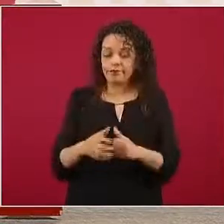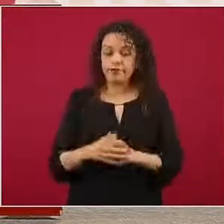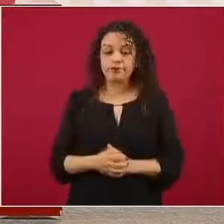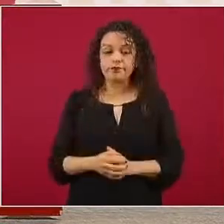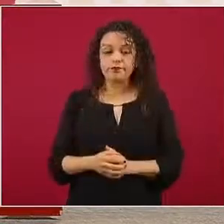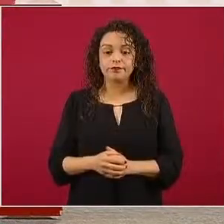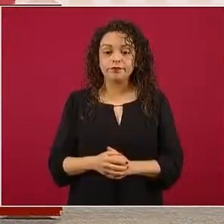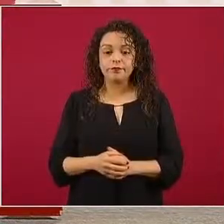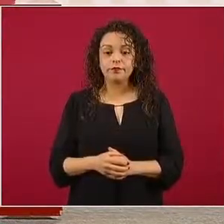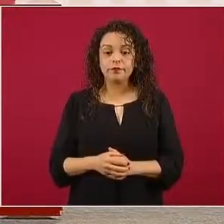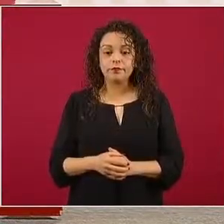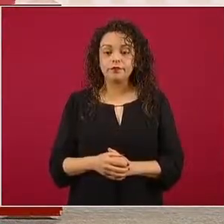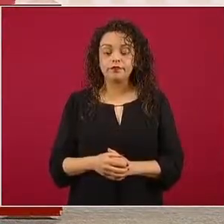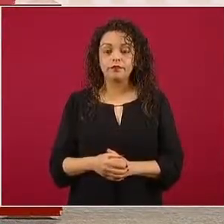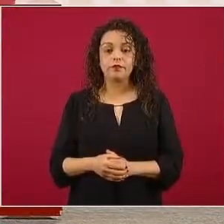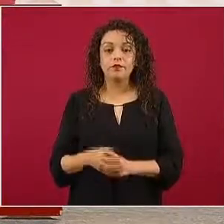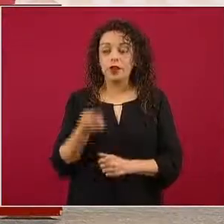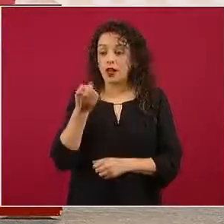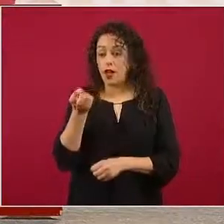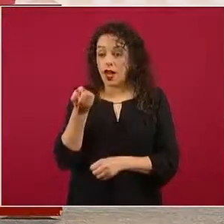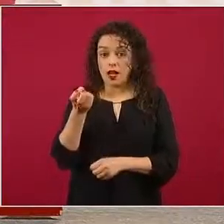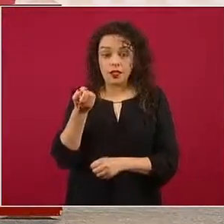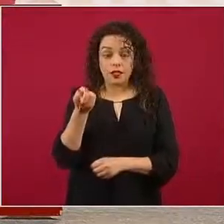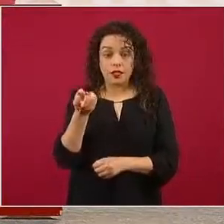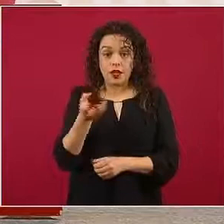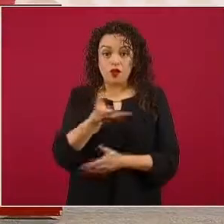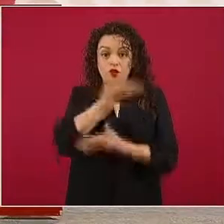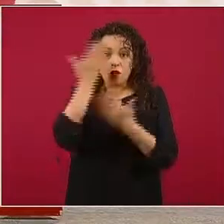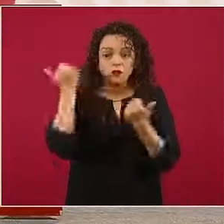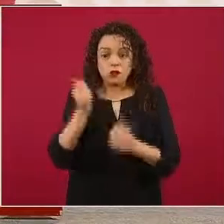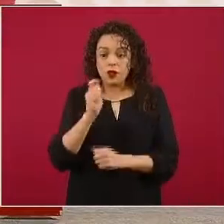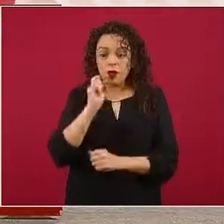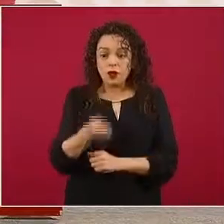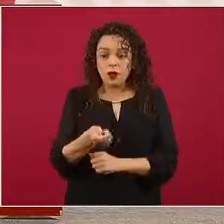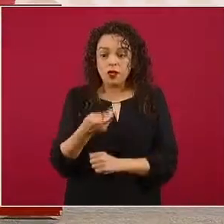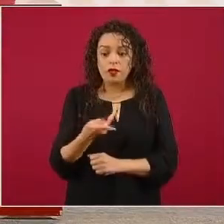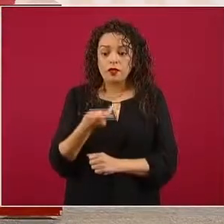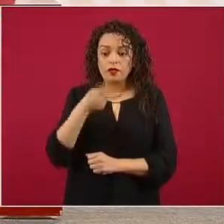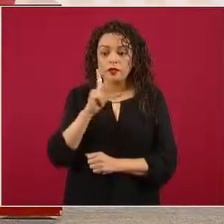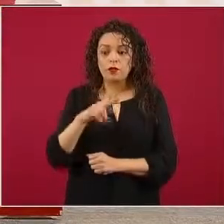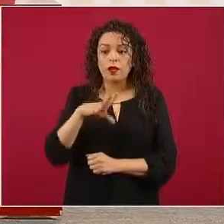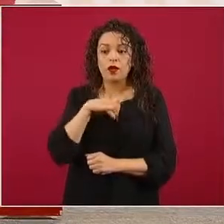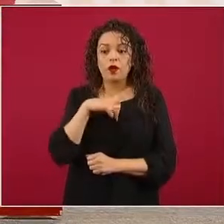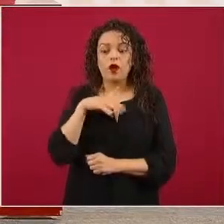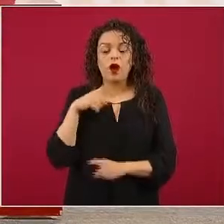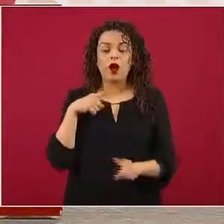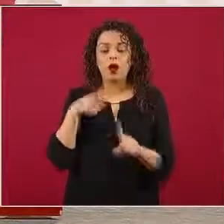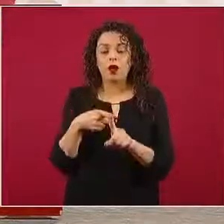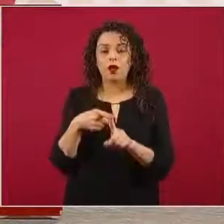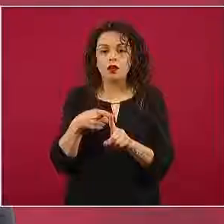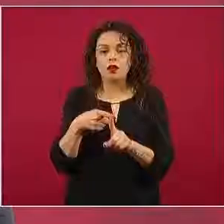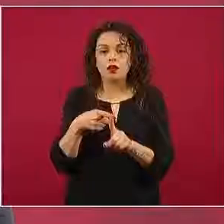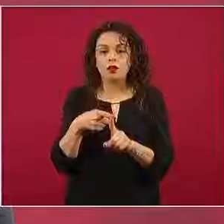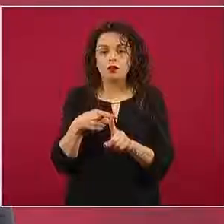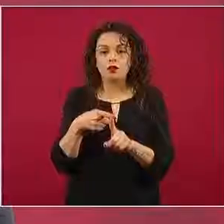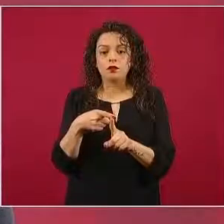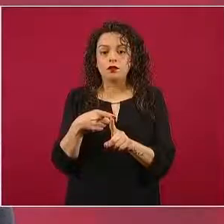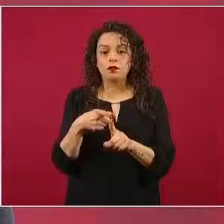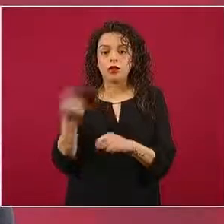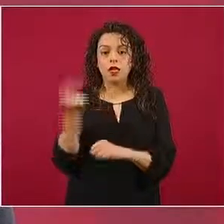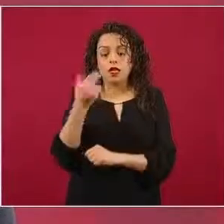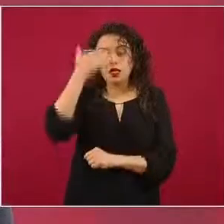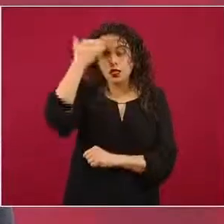mi estado clínico en ese momento, inclusive sin poder tener la herramienta correspondiente para saber cuál es el estado de